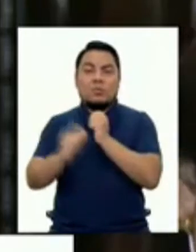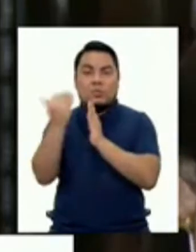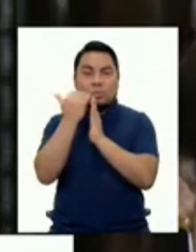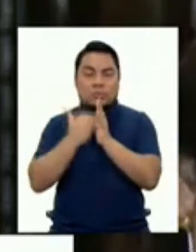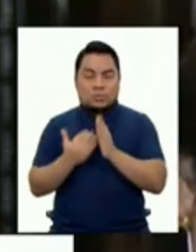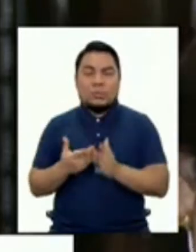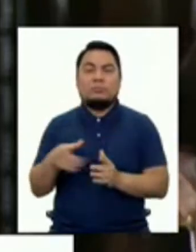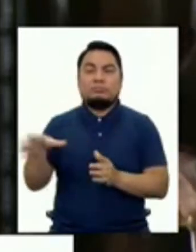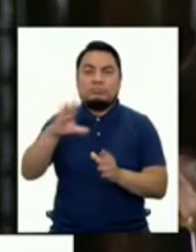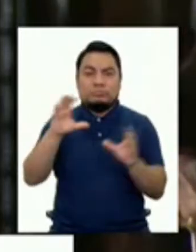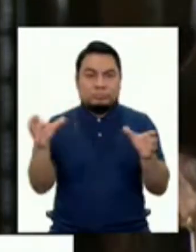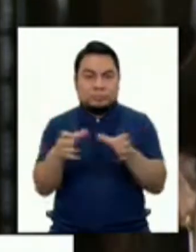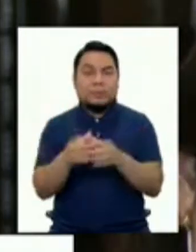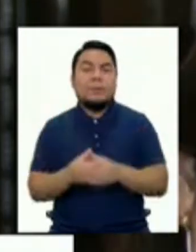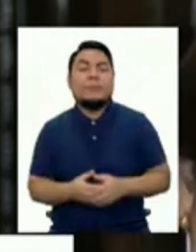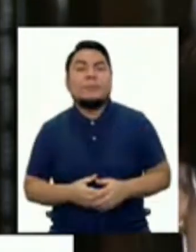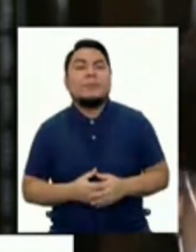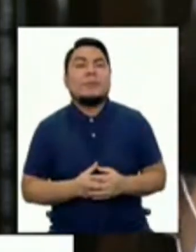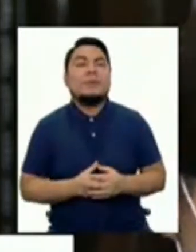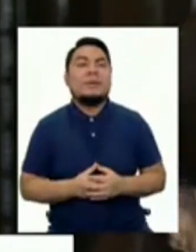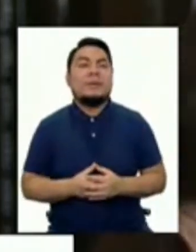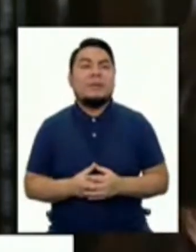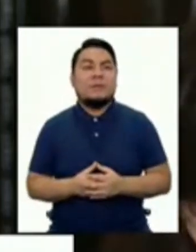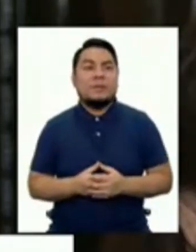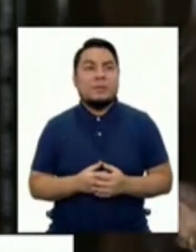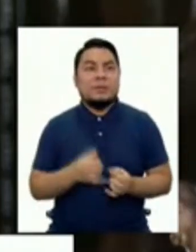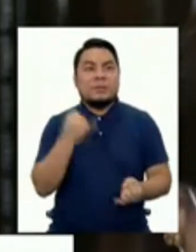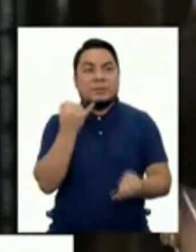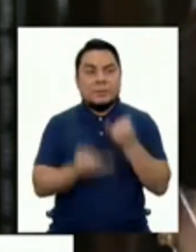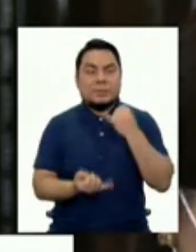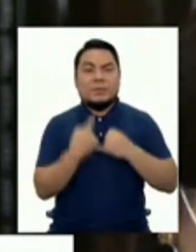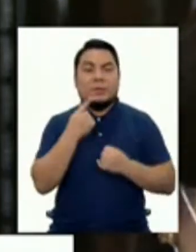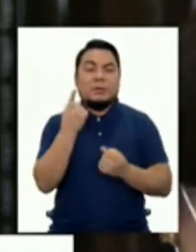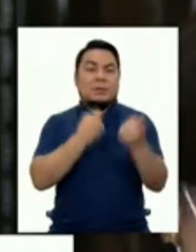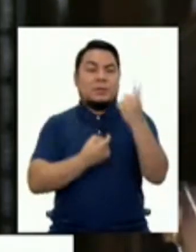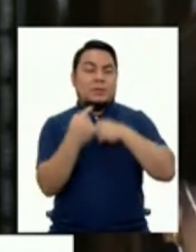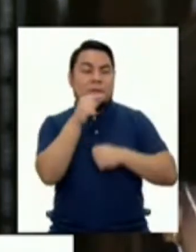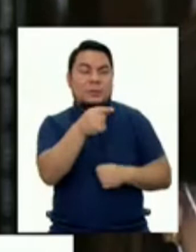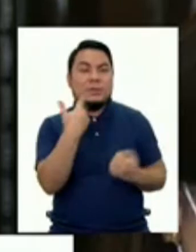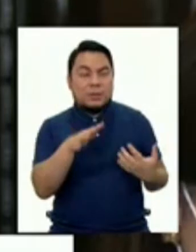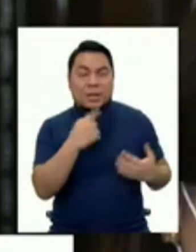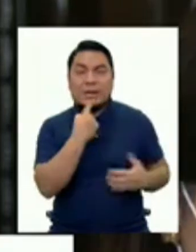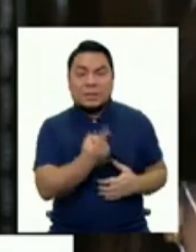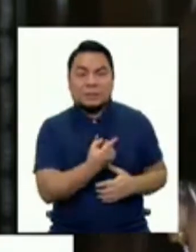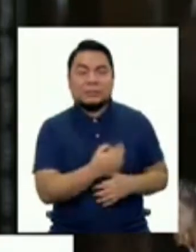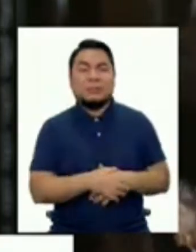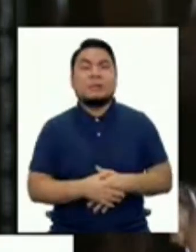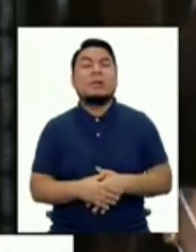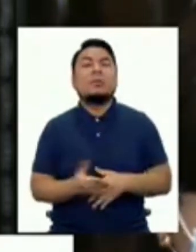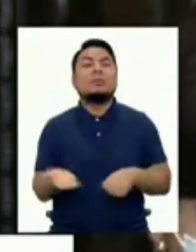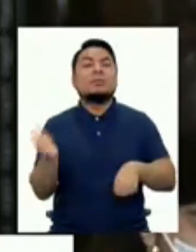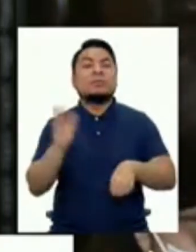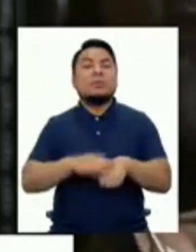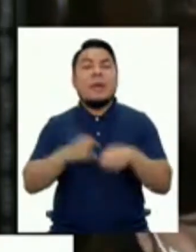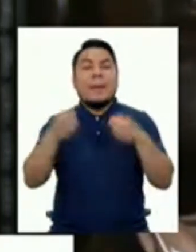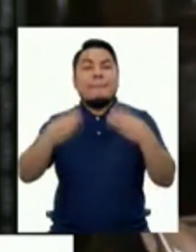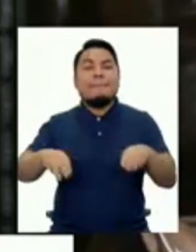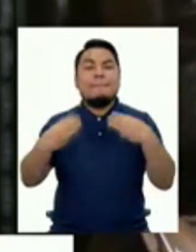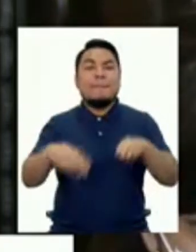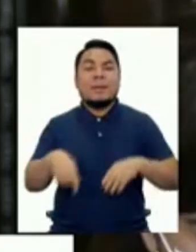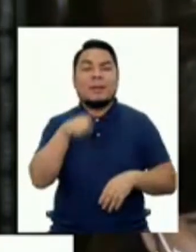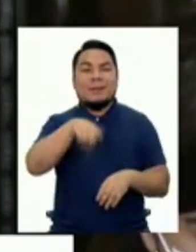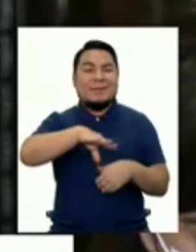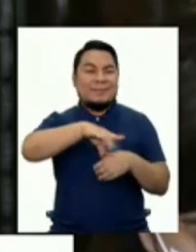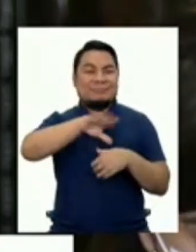Blanco. Finalmente, presidente, respecto a una de las preguntas que también se ha hecho mención respecto a los mercados de